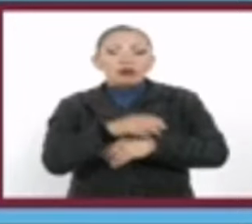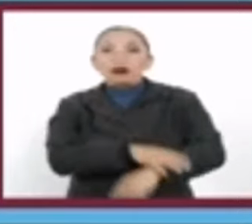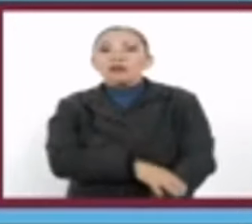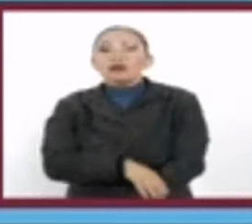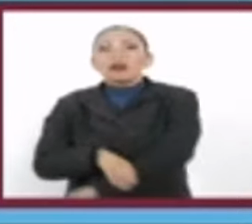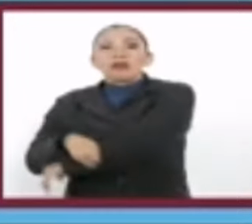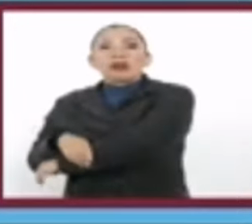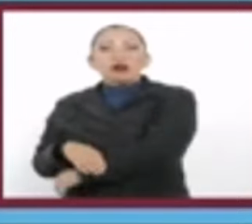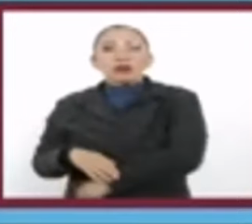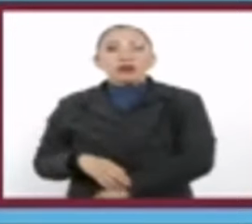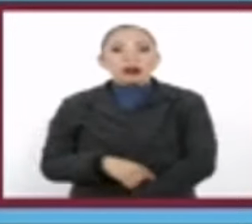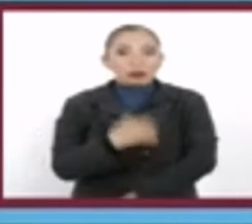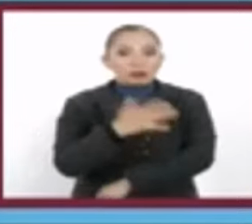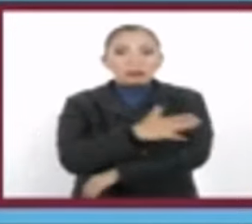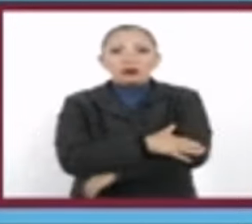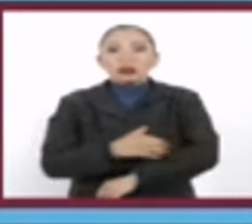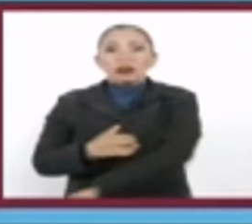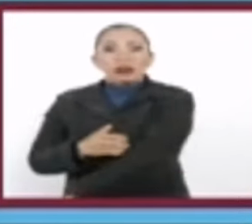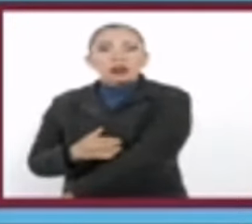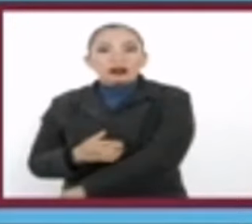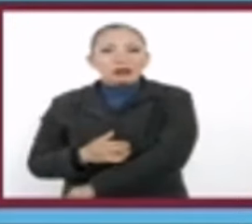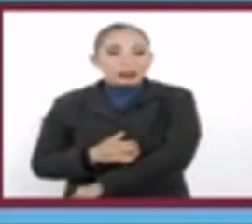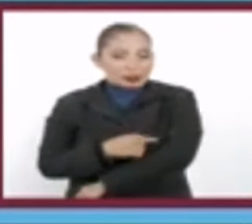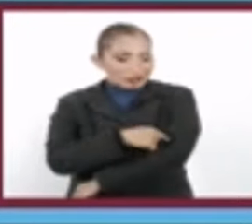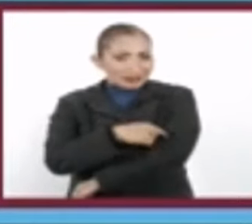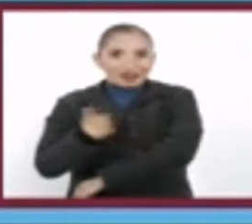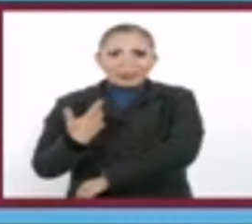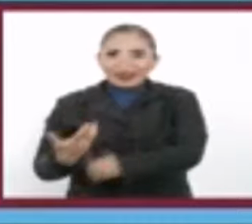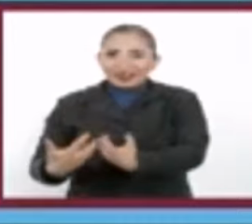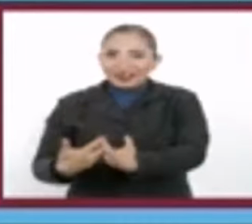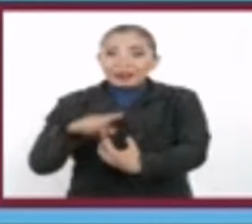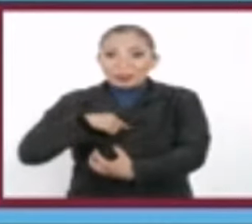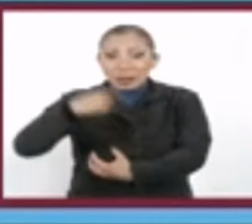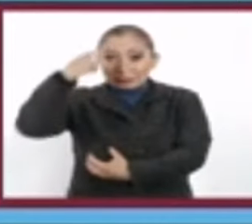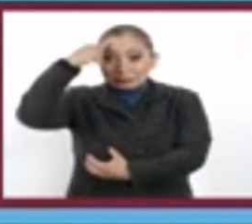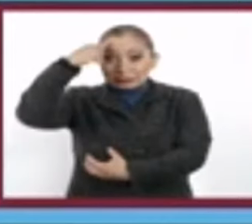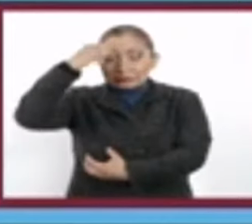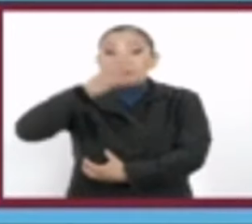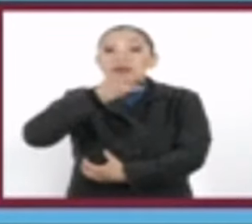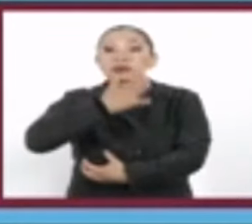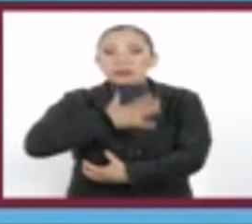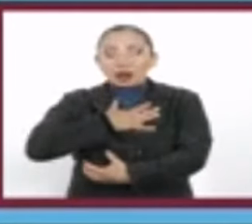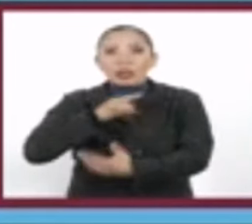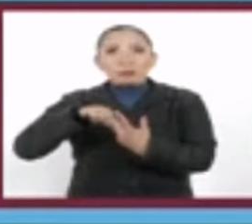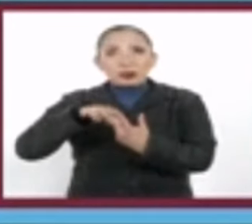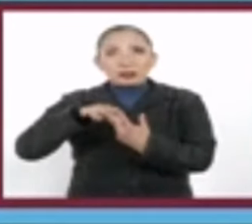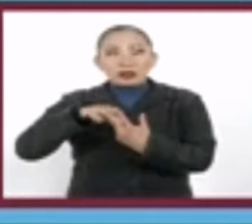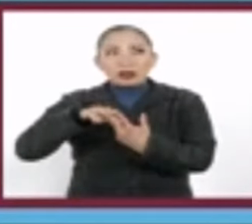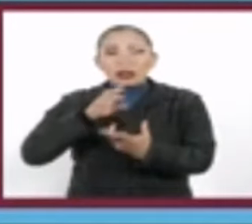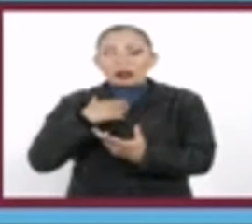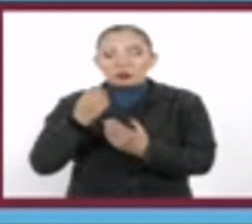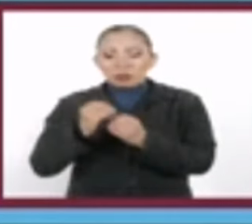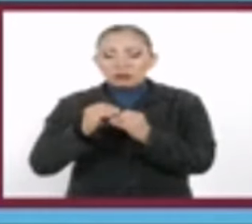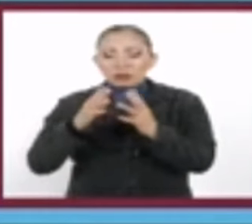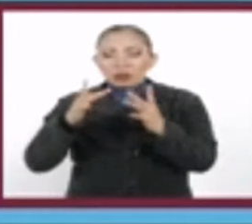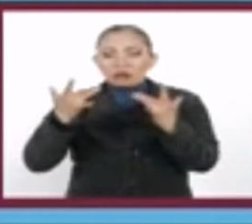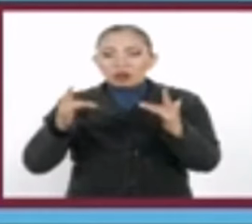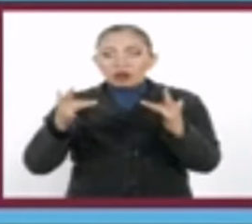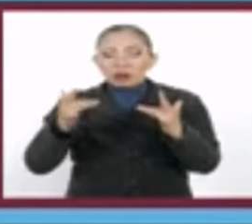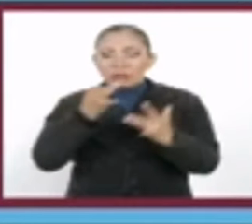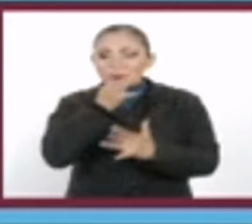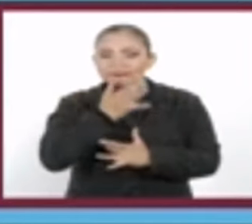mecánica involuntaria en la parte afectada. Y después llegan al cerebro, que es donde se manifiesta una cierta cantidad de